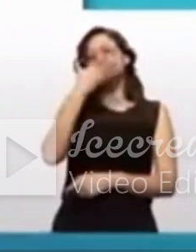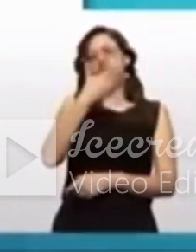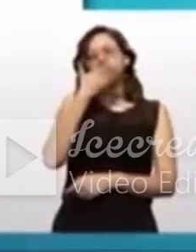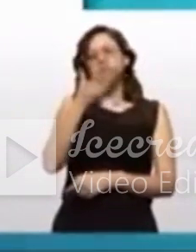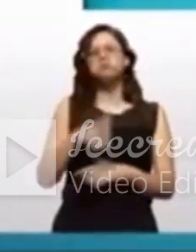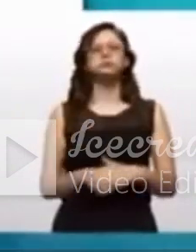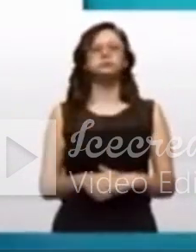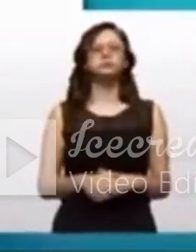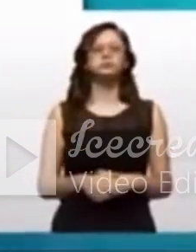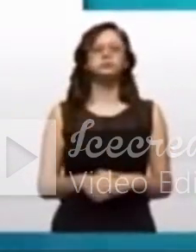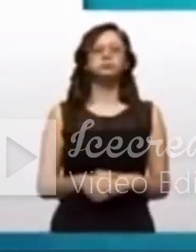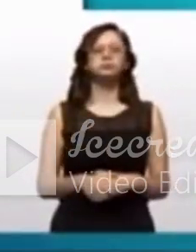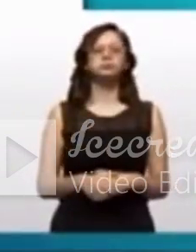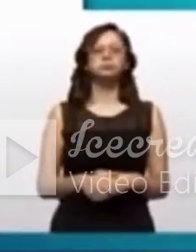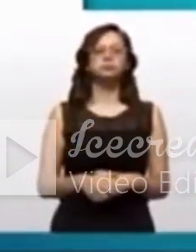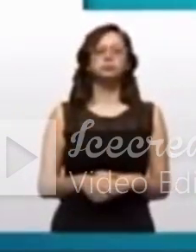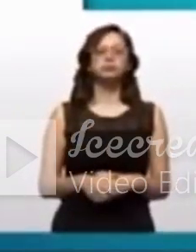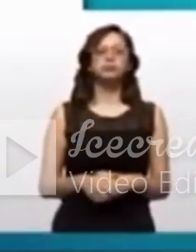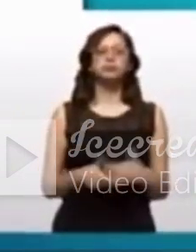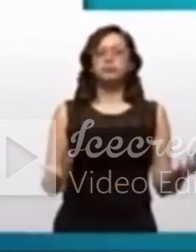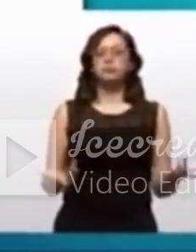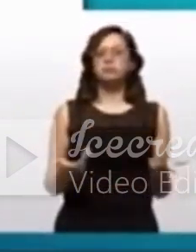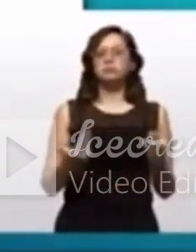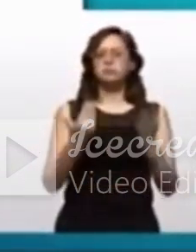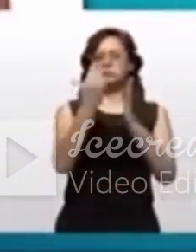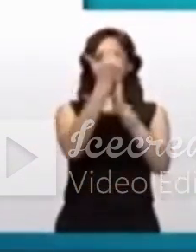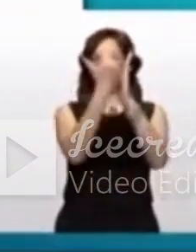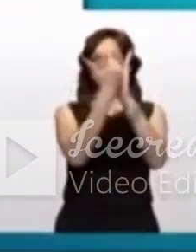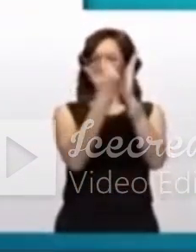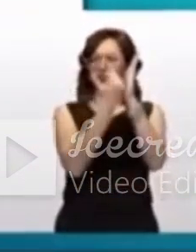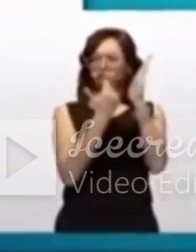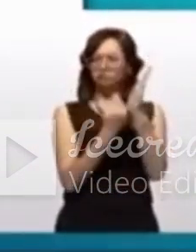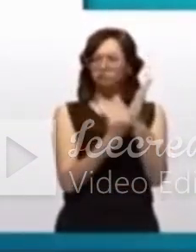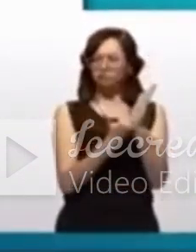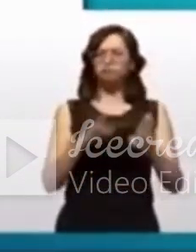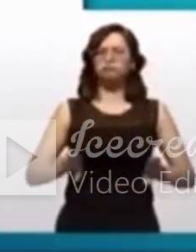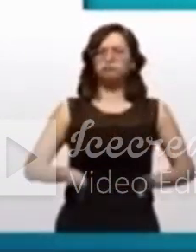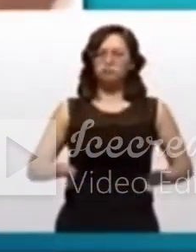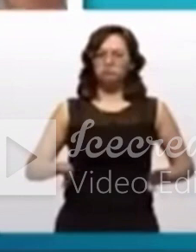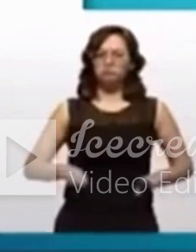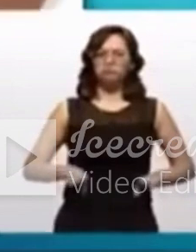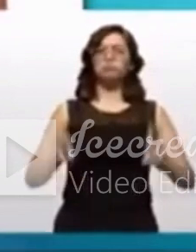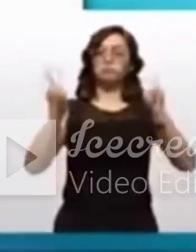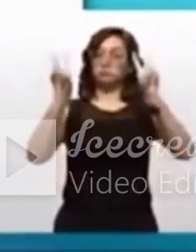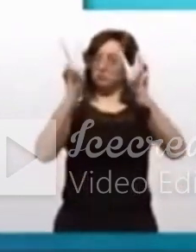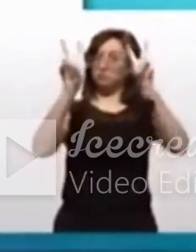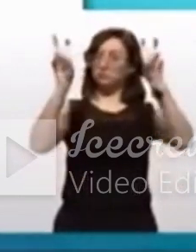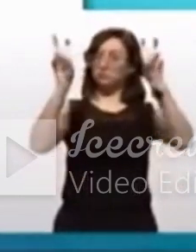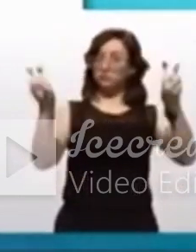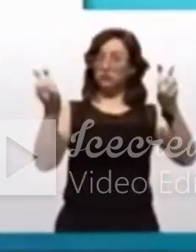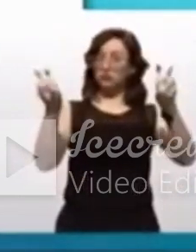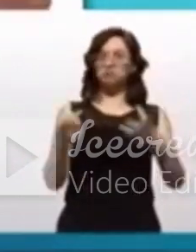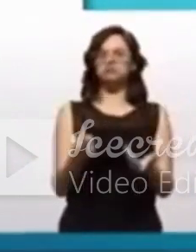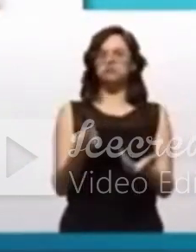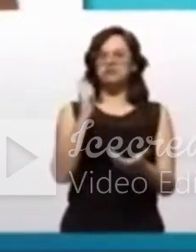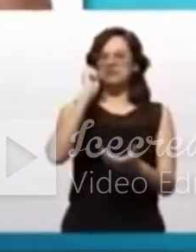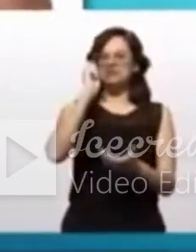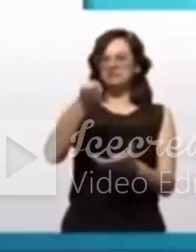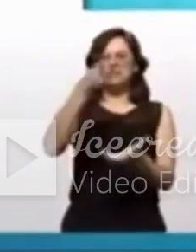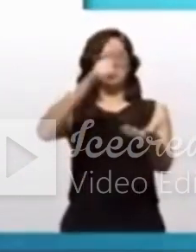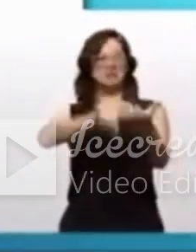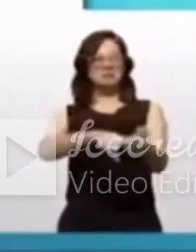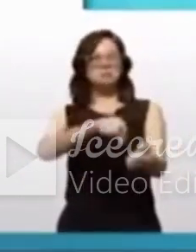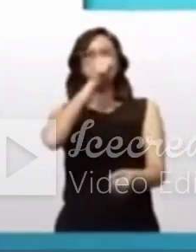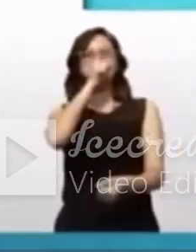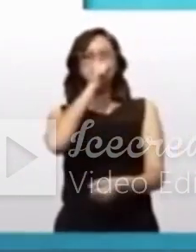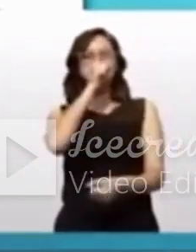posible. Estructura del reportaje. Titular. El título informa acerca del contenido del reportaje. Al